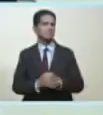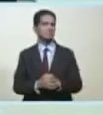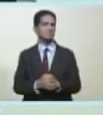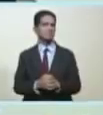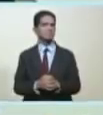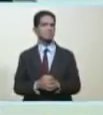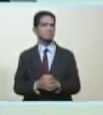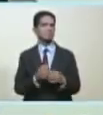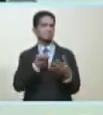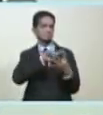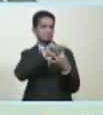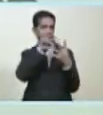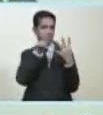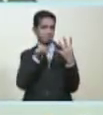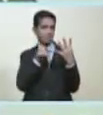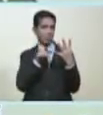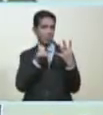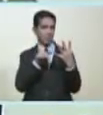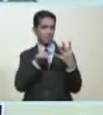Van cuatro.